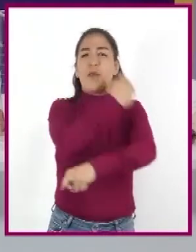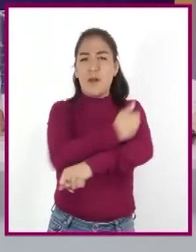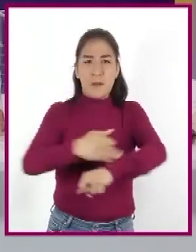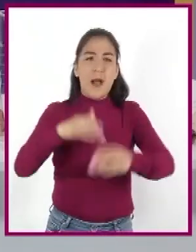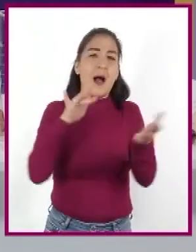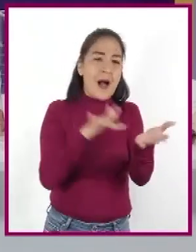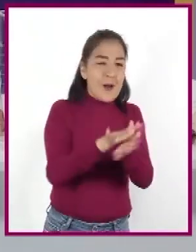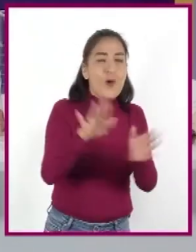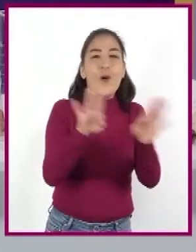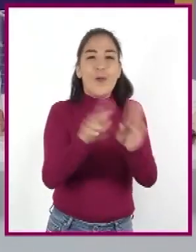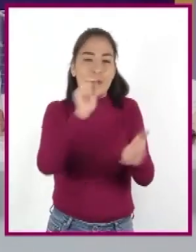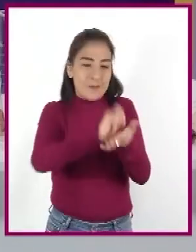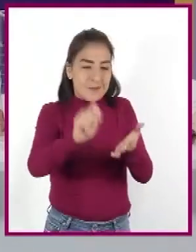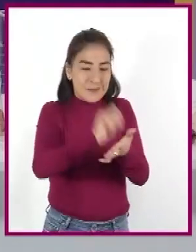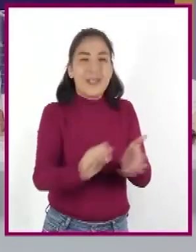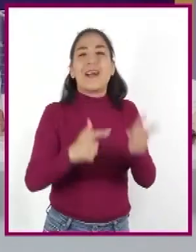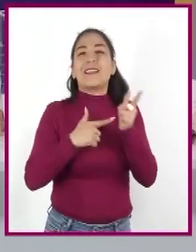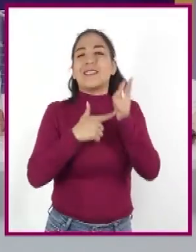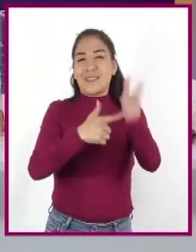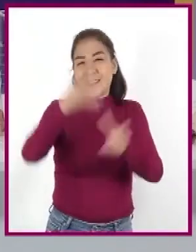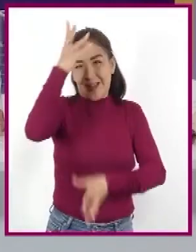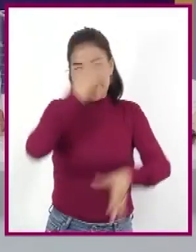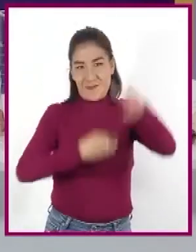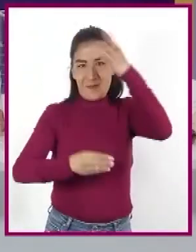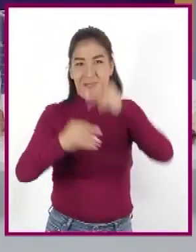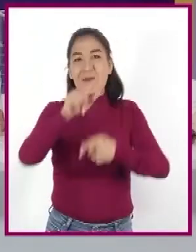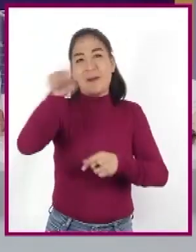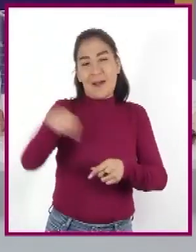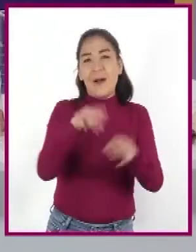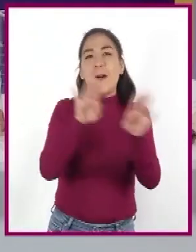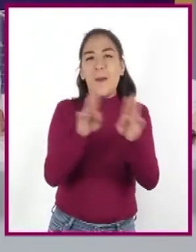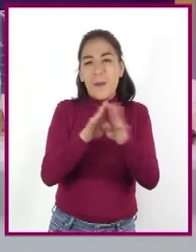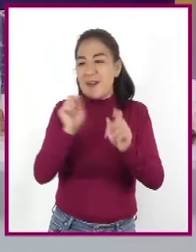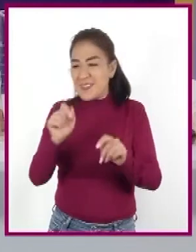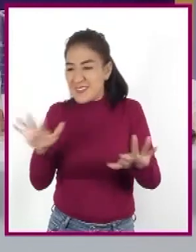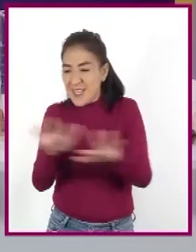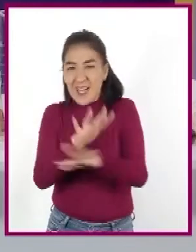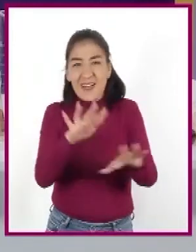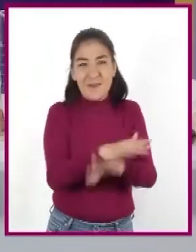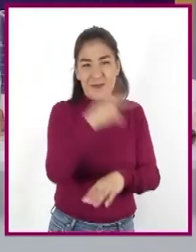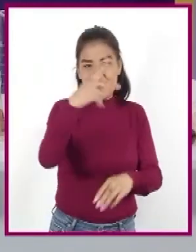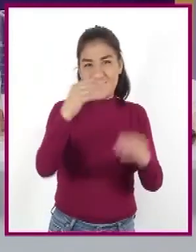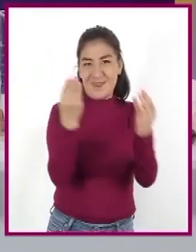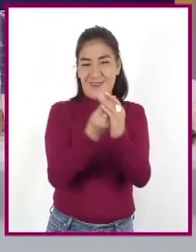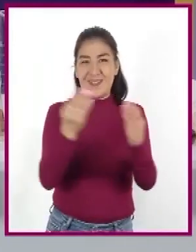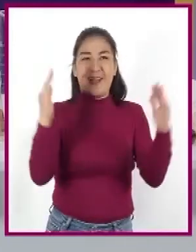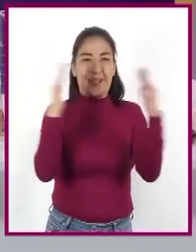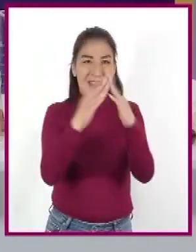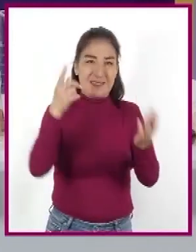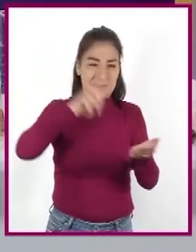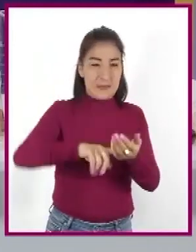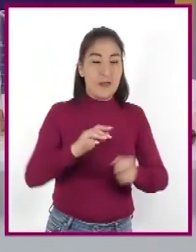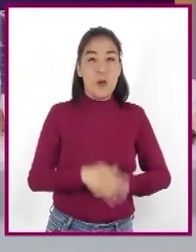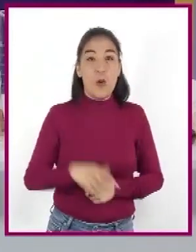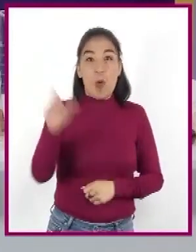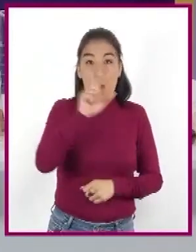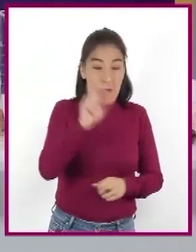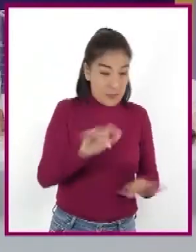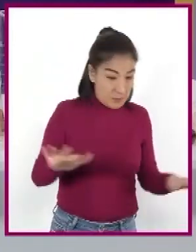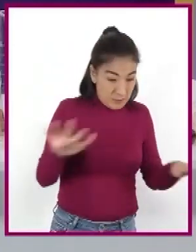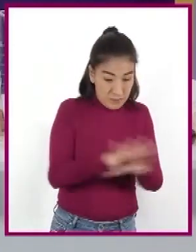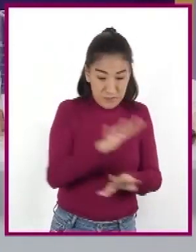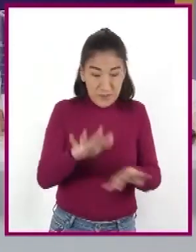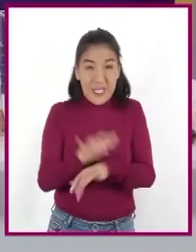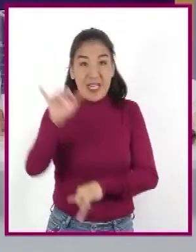que juntos continúen aprendiendo acerca de las reacciones químicas. Al tener lugar una reacción química, hay una